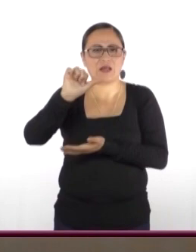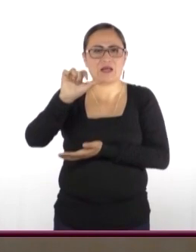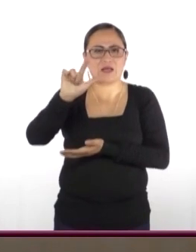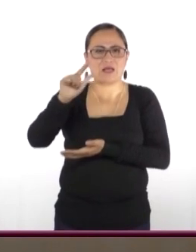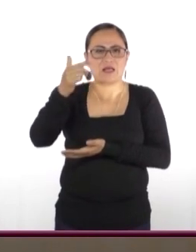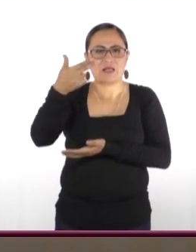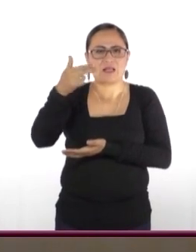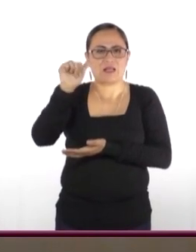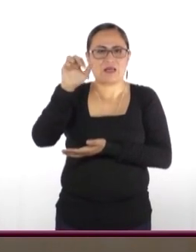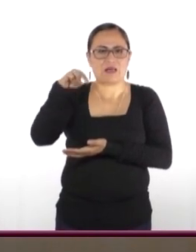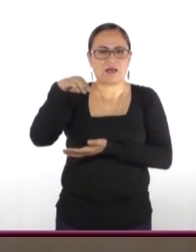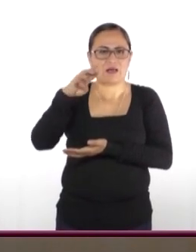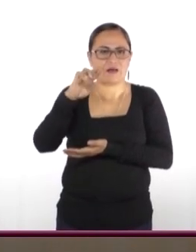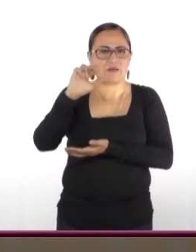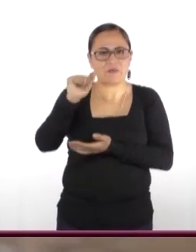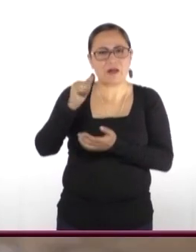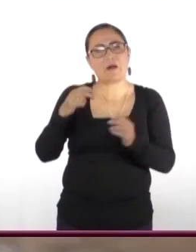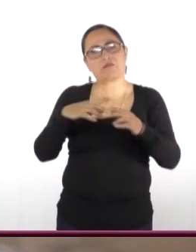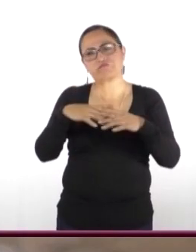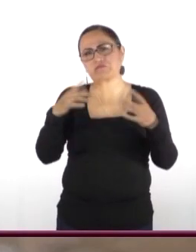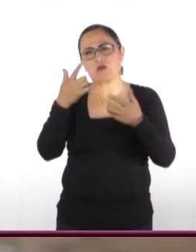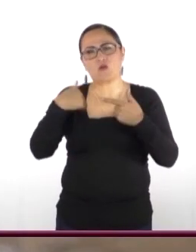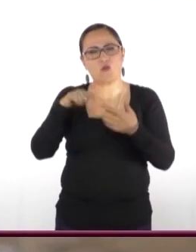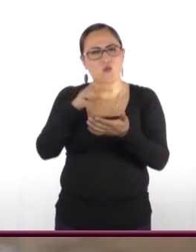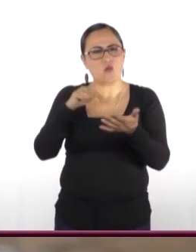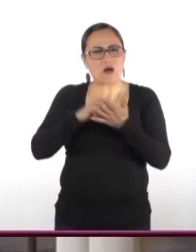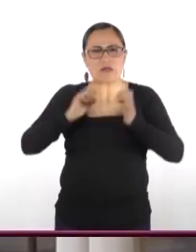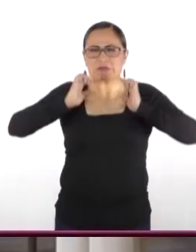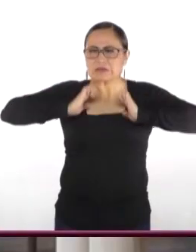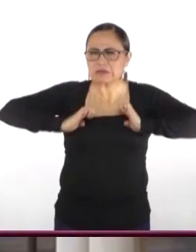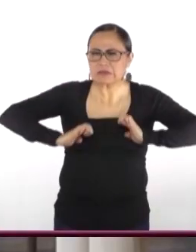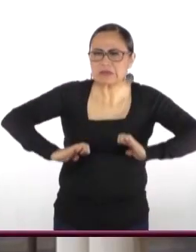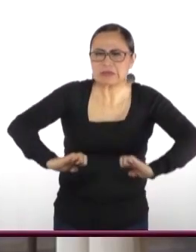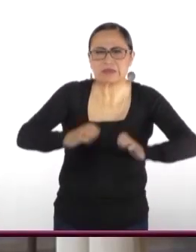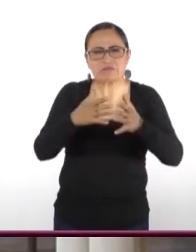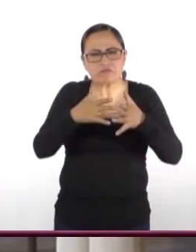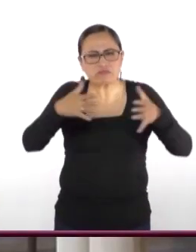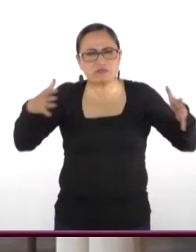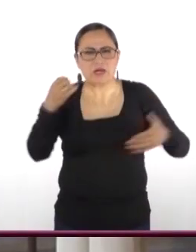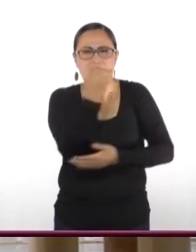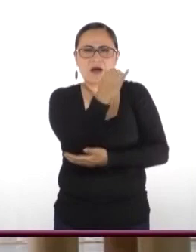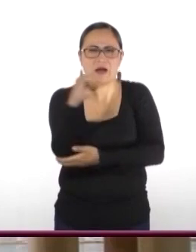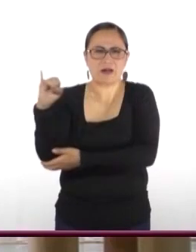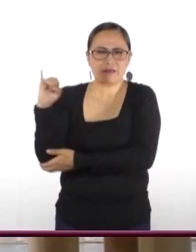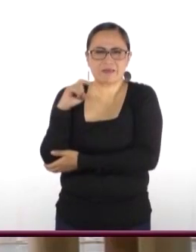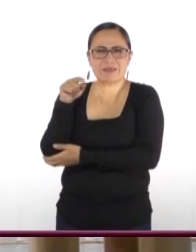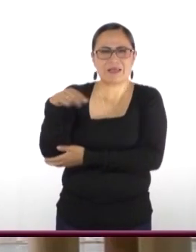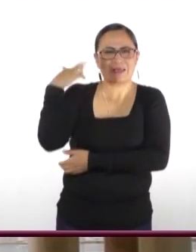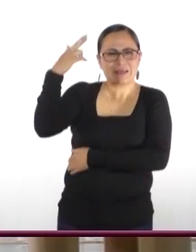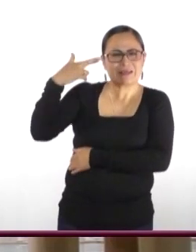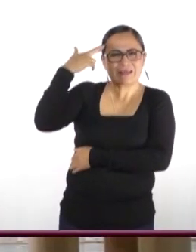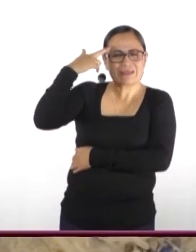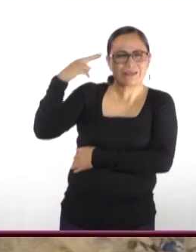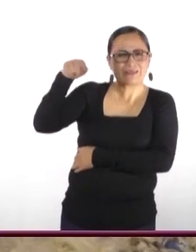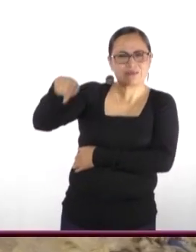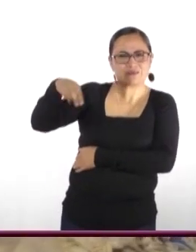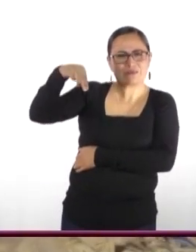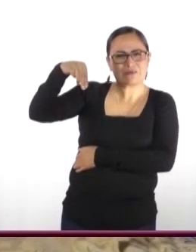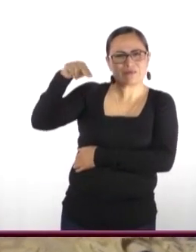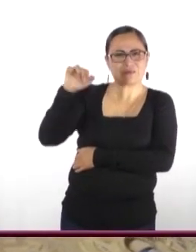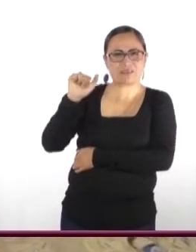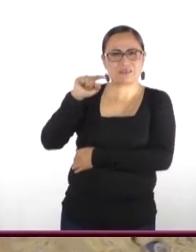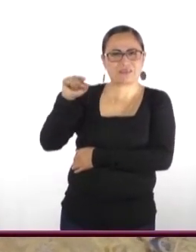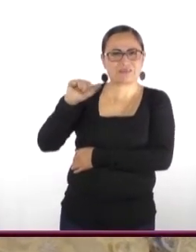La Alhambra es un conjunto de antiguos palacios, jardines y una fortaleza en la que se alojó el emir y la corte del